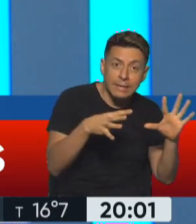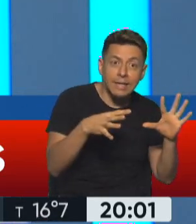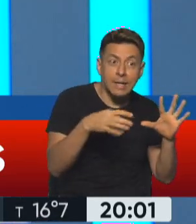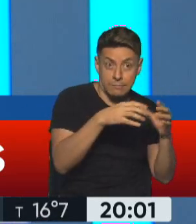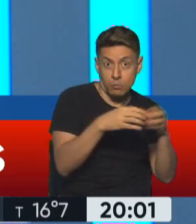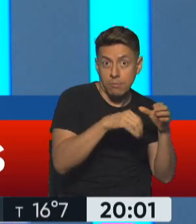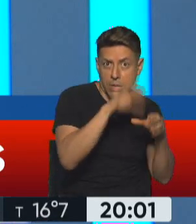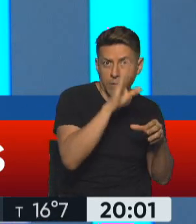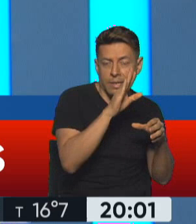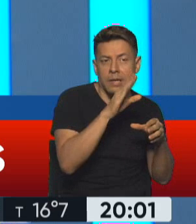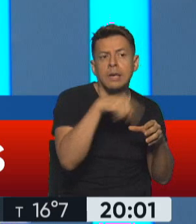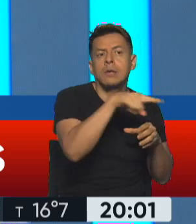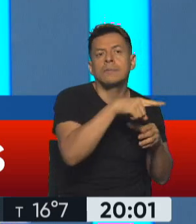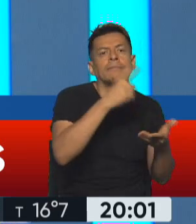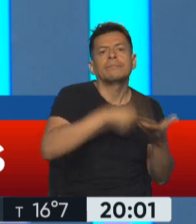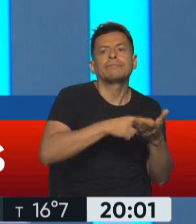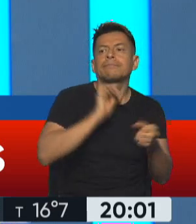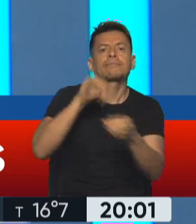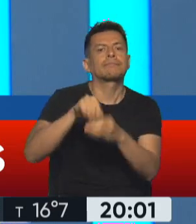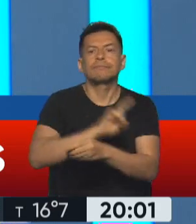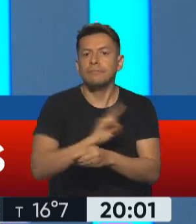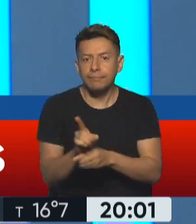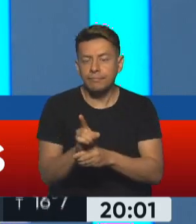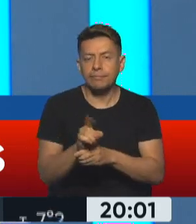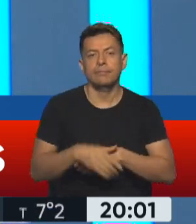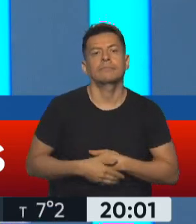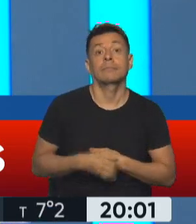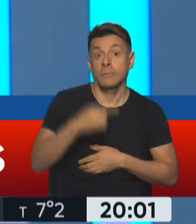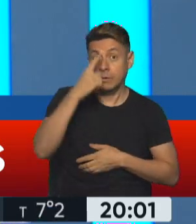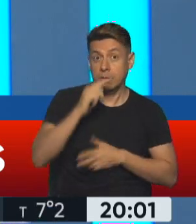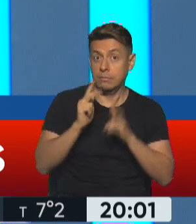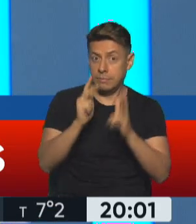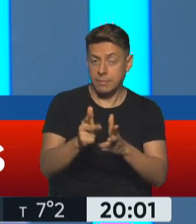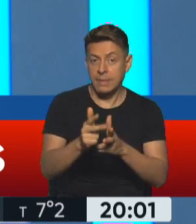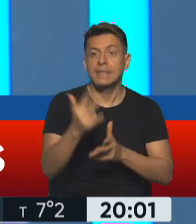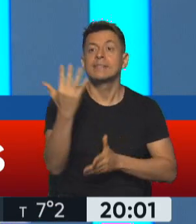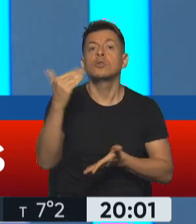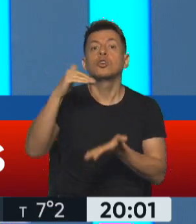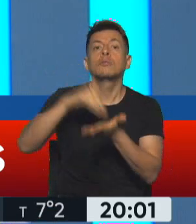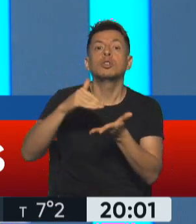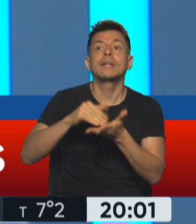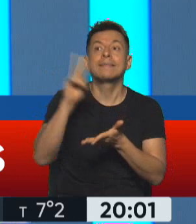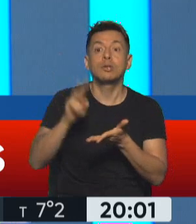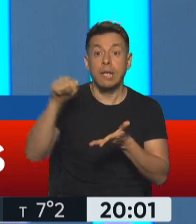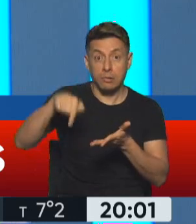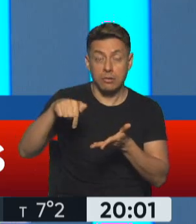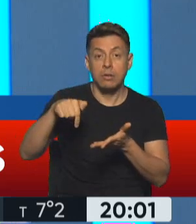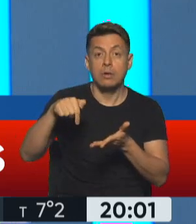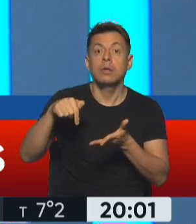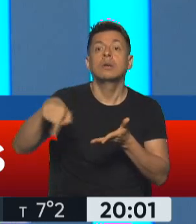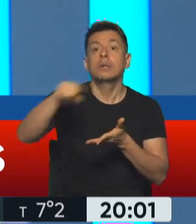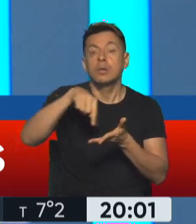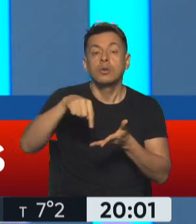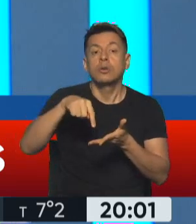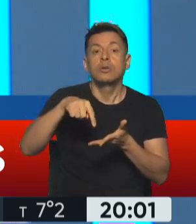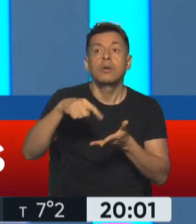este caso decide no participar. Y déjame cerrar con que tenemos 5 millones de venezolanos, es decir, un 20% del padrón electoral, que no